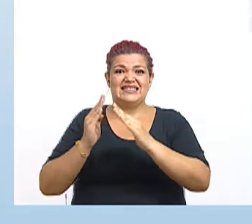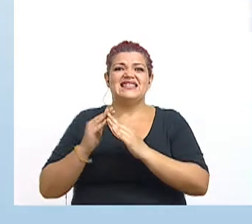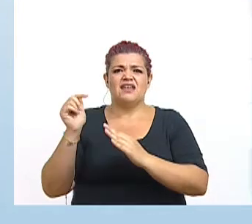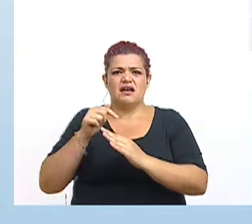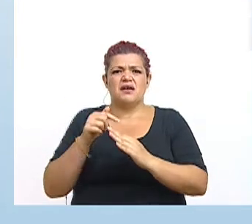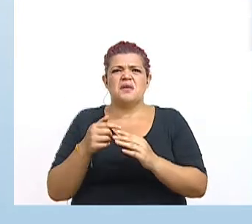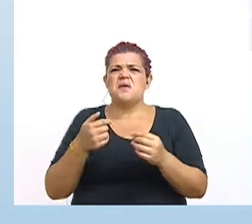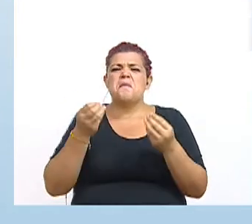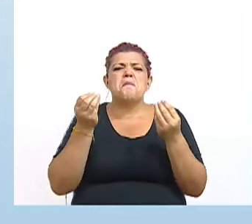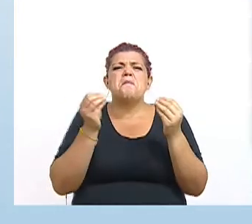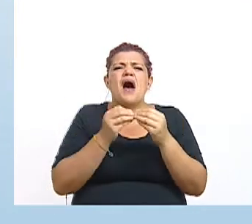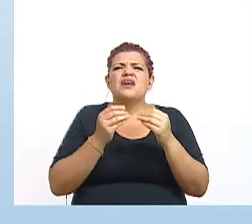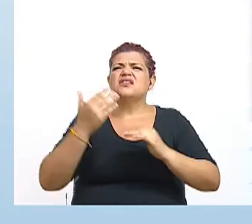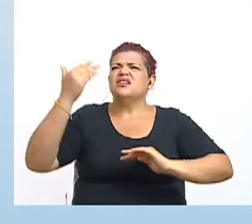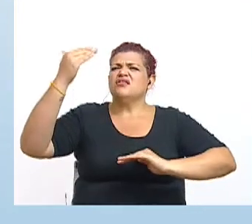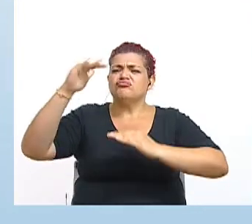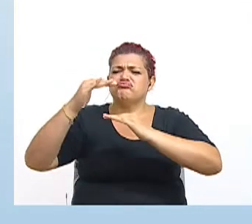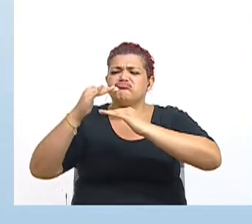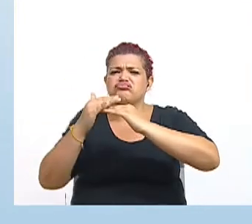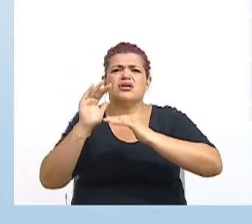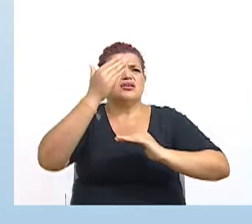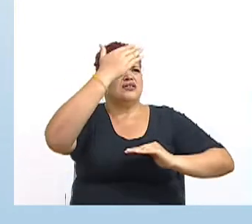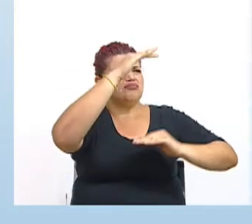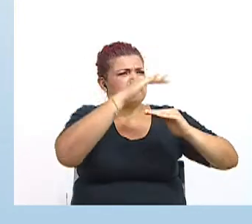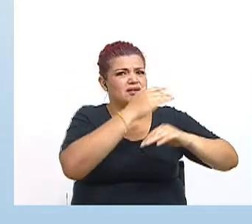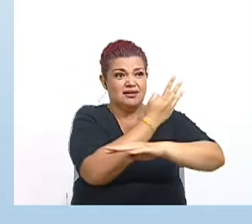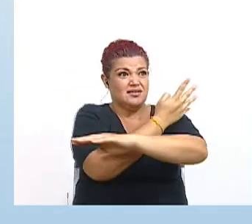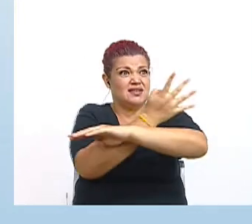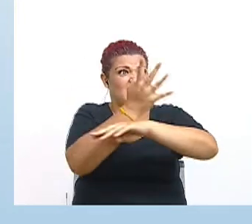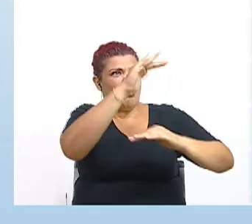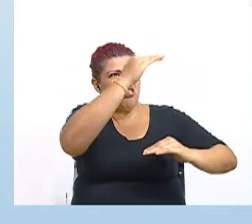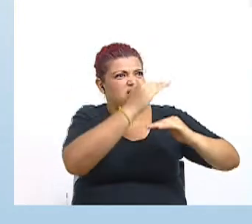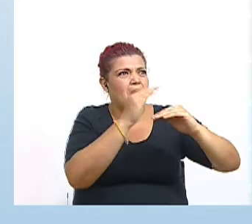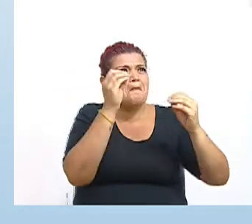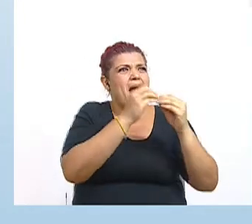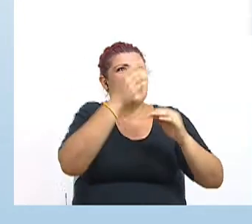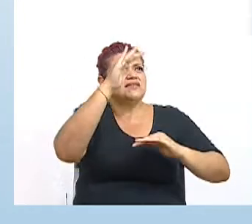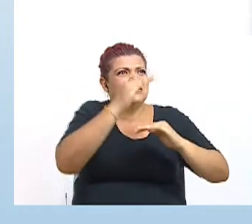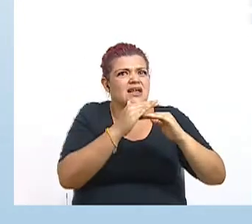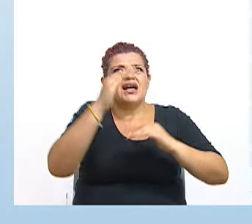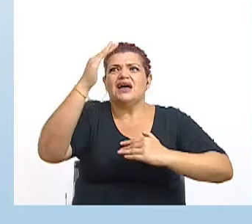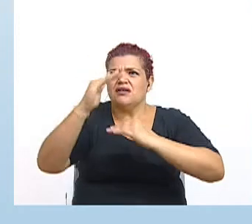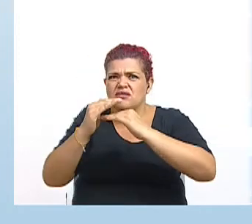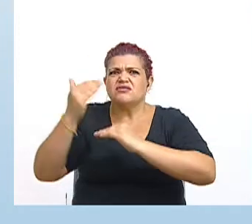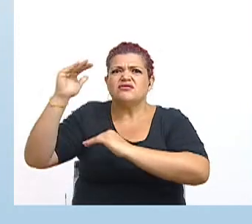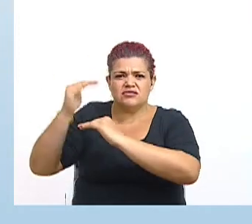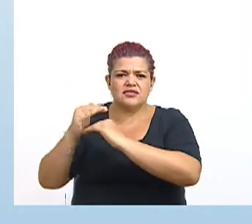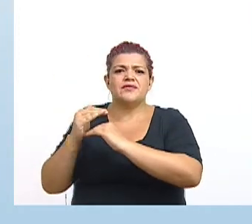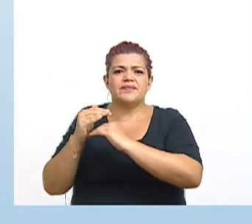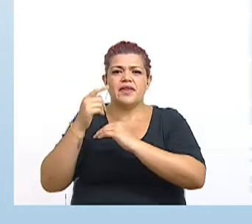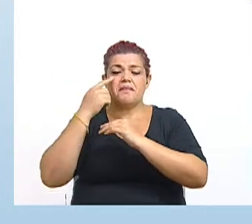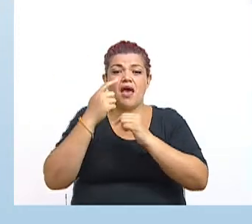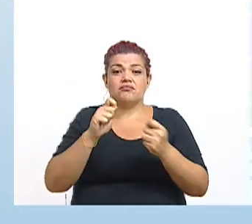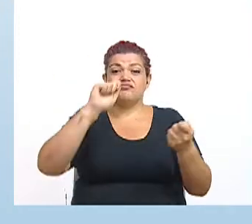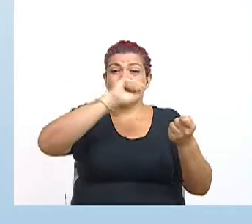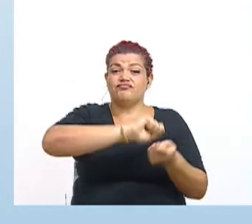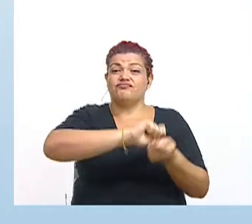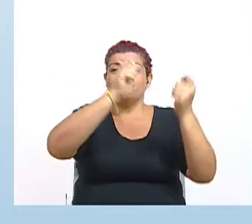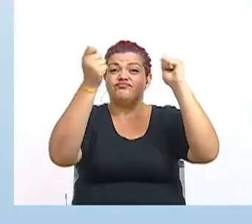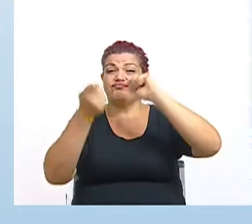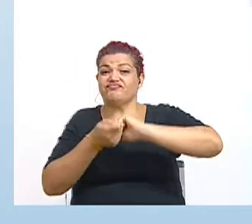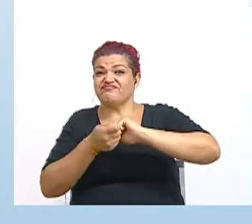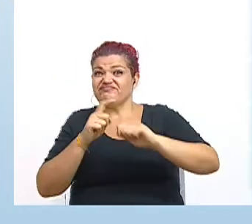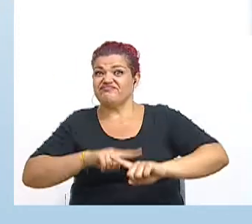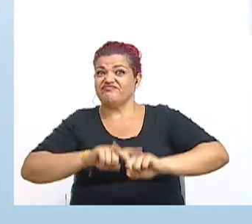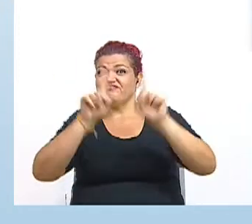huella ecológica. Pero pasemos al ambiente rural y nótese la diferencia. Aquí la cantidad de aparatos eléctricos